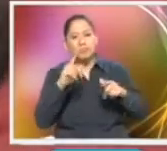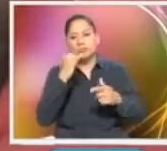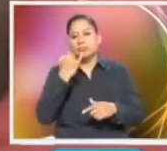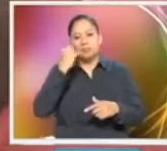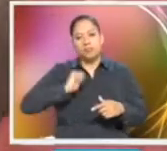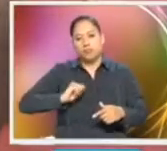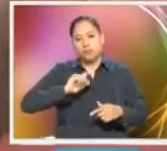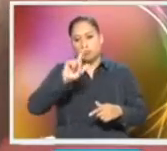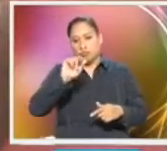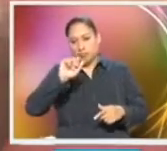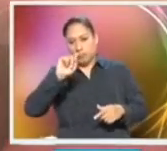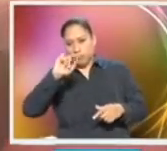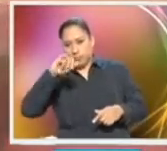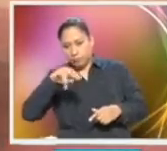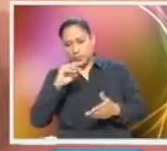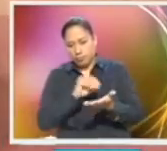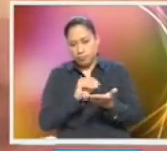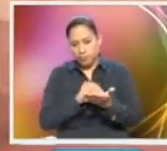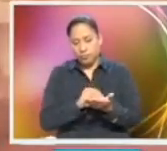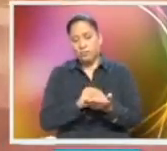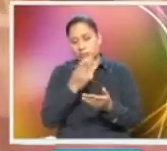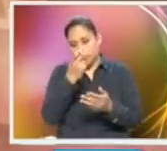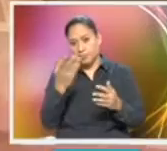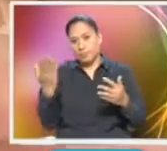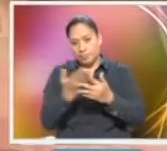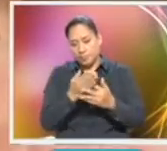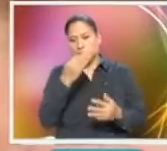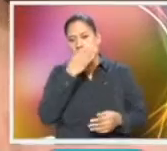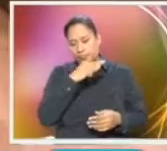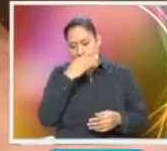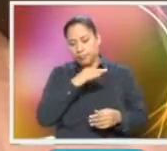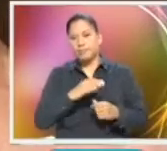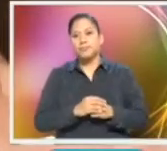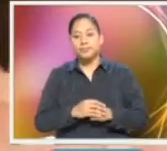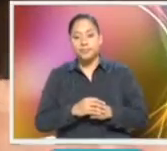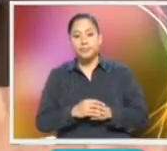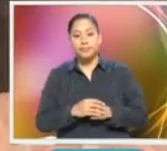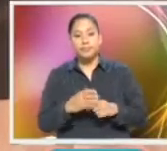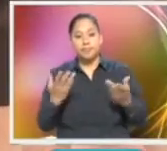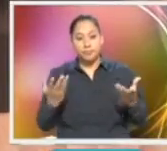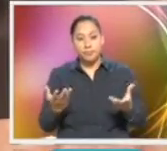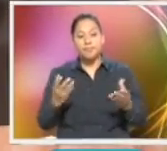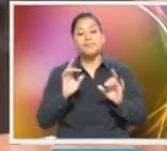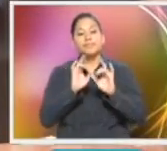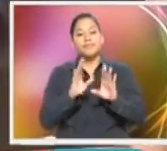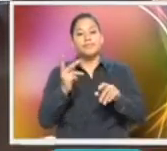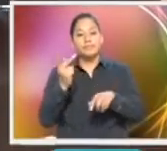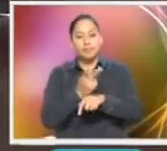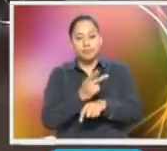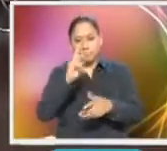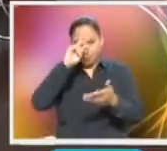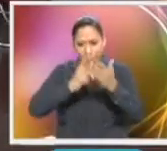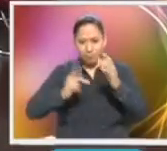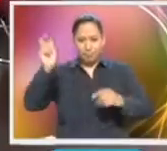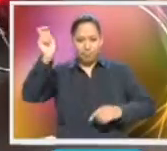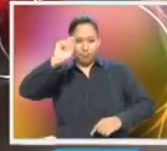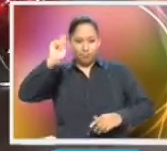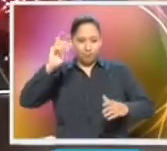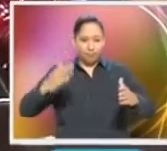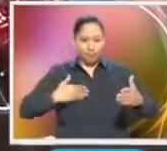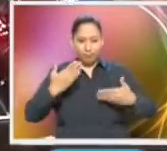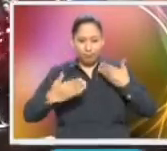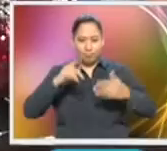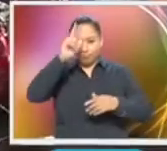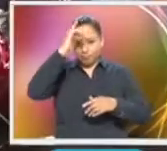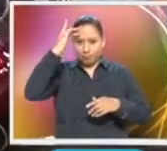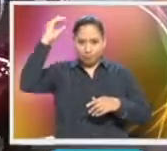latín. Latín. Ok. Bueno, esta es una parte de la fiesta, o sea, es lo que sucede con Pentecostés. Su importancia radica en